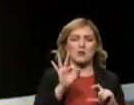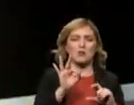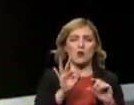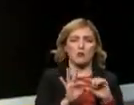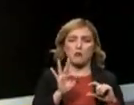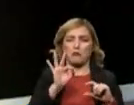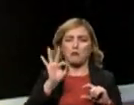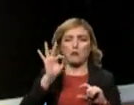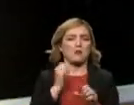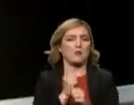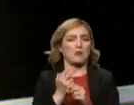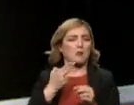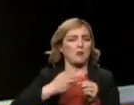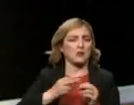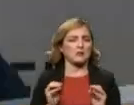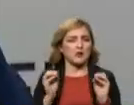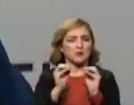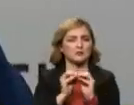constante crecimiento.